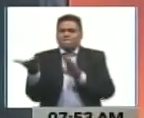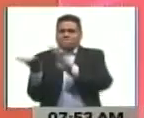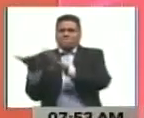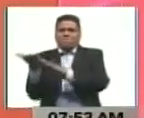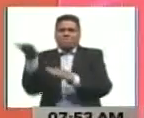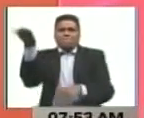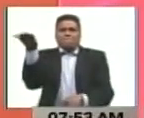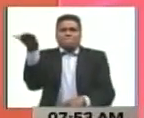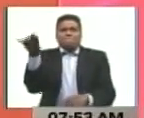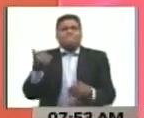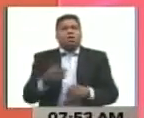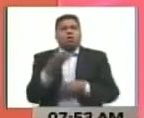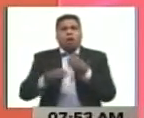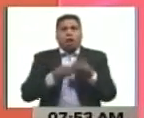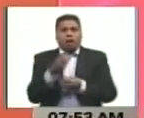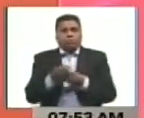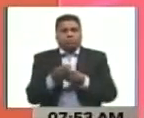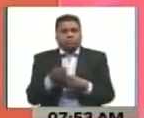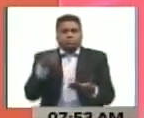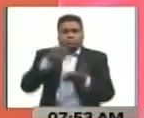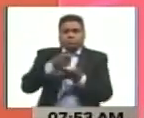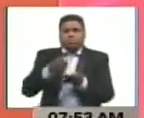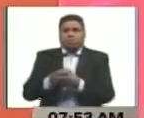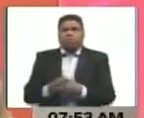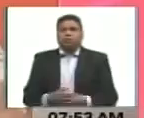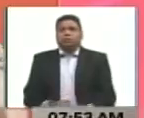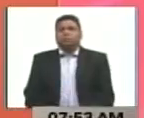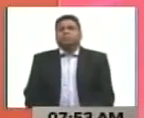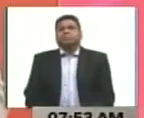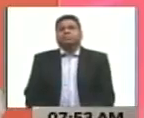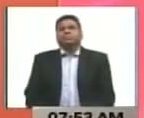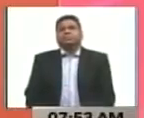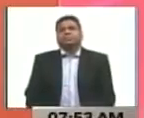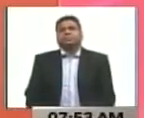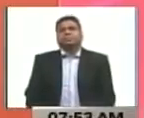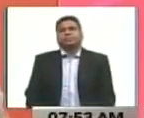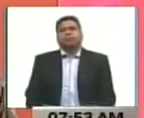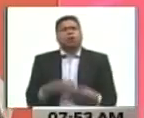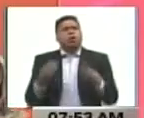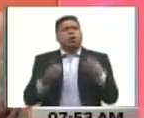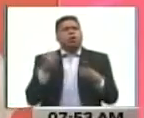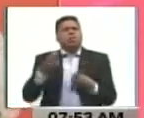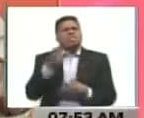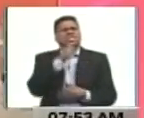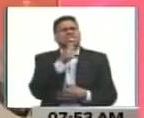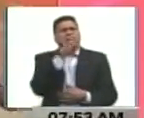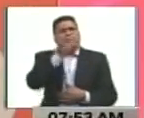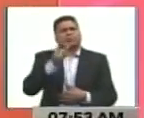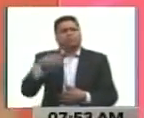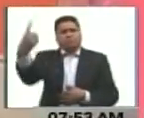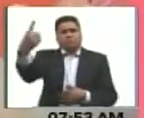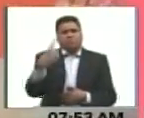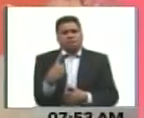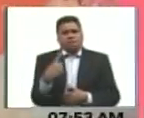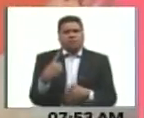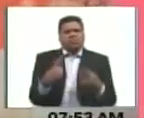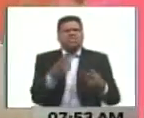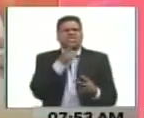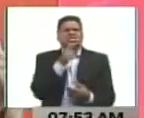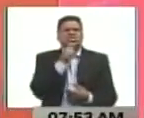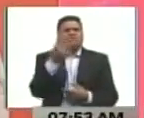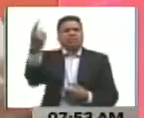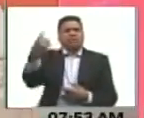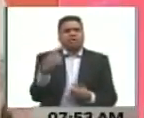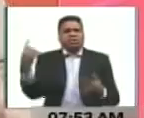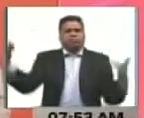Norteamérica. Que realizó la inversión más grande en todo el planeta. Ahora bien, ministro, ¿cuáles son los intelectuales que vienen, de qué país, los principales protagonistas? Todos son importantes. Todos